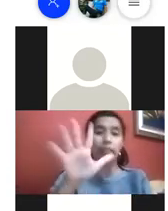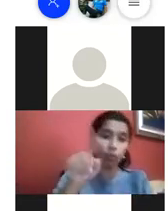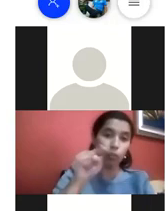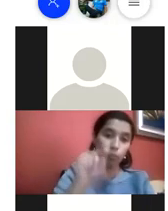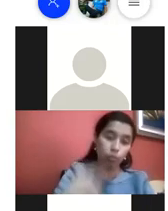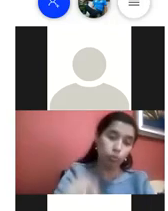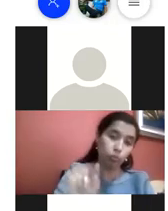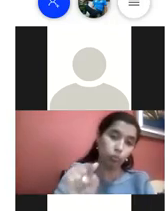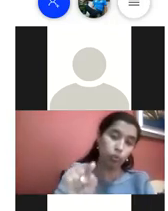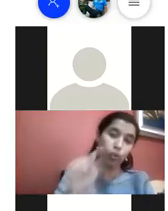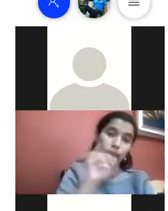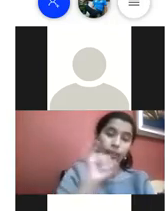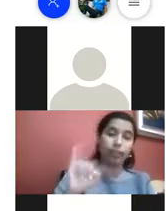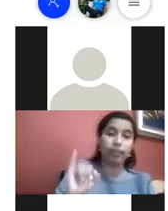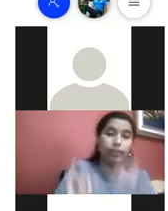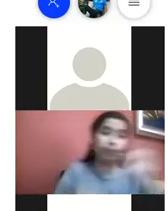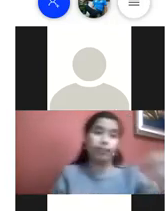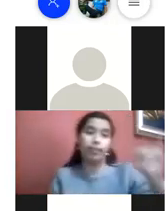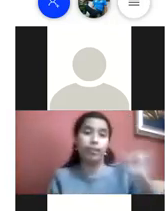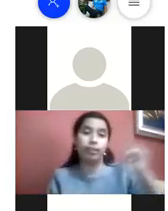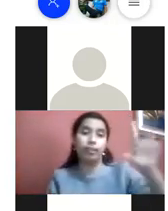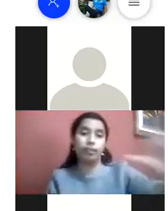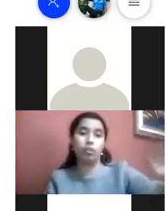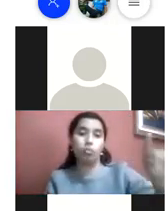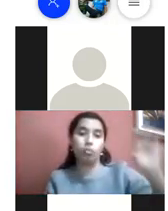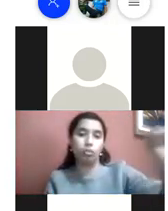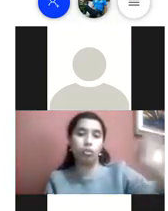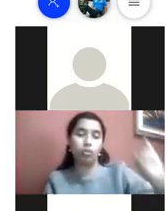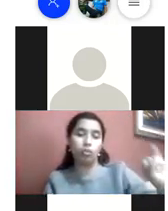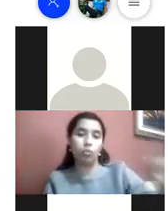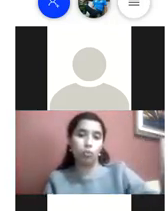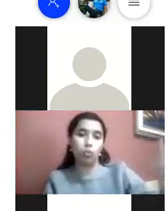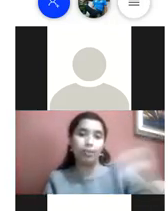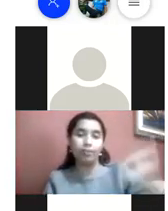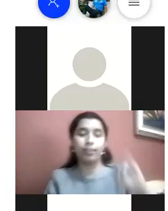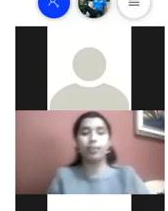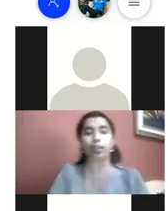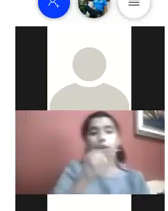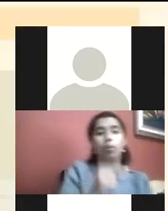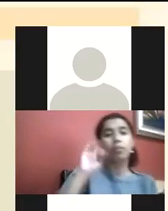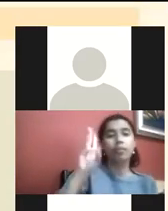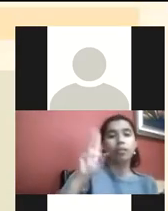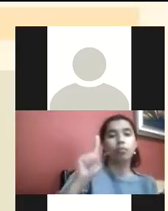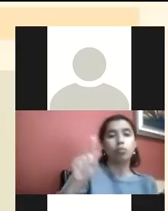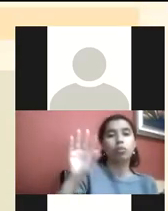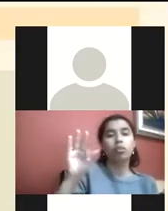5.01 a la izquierda, coma 6.19 a la derecha.